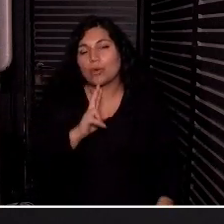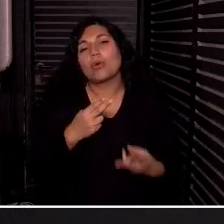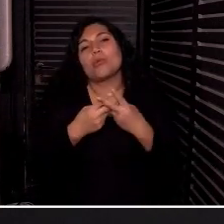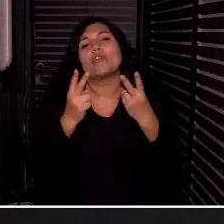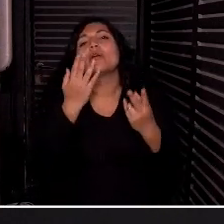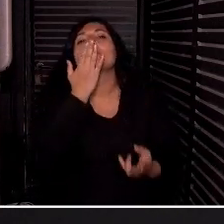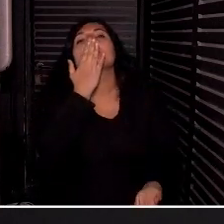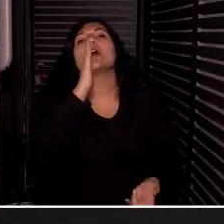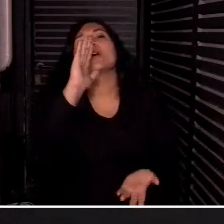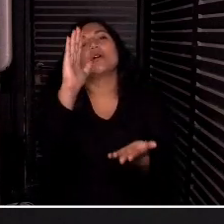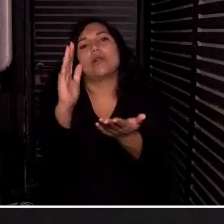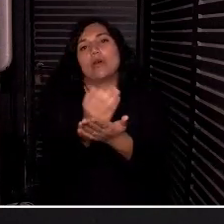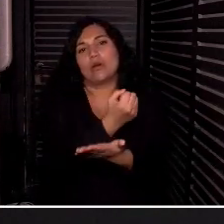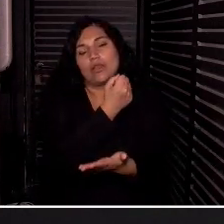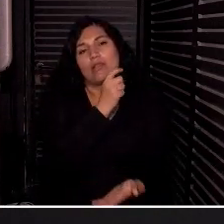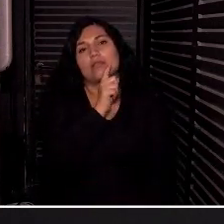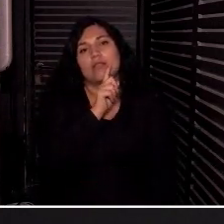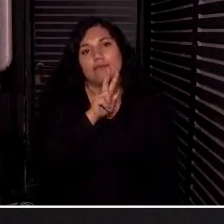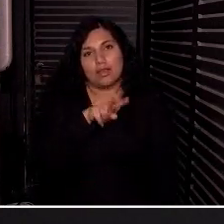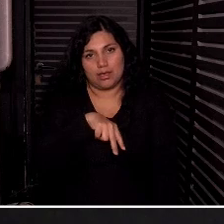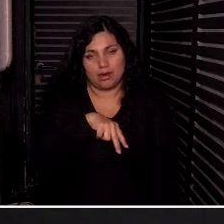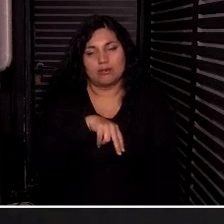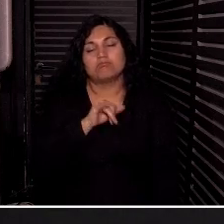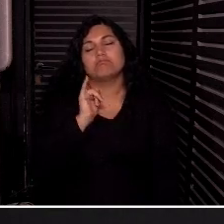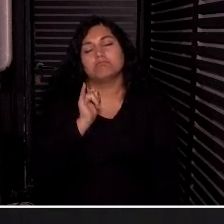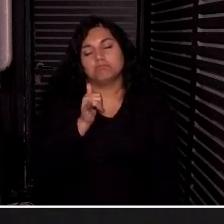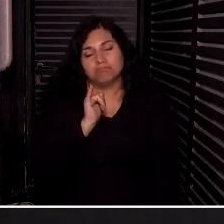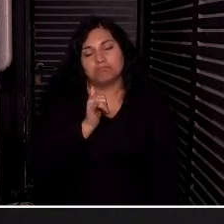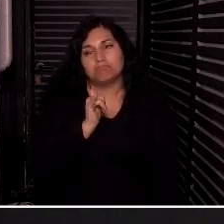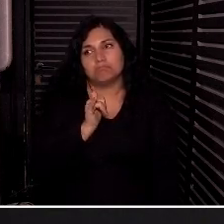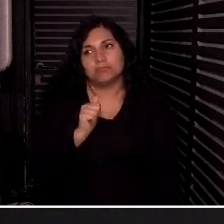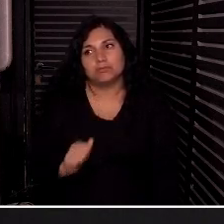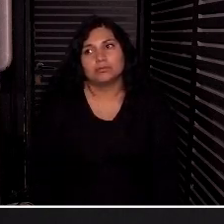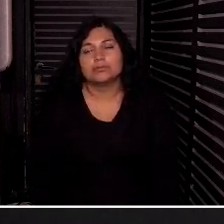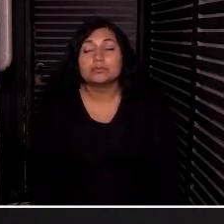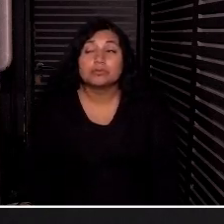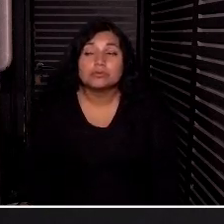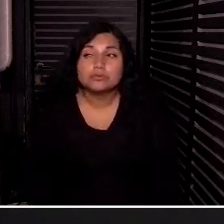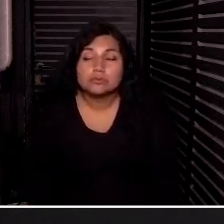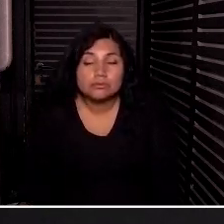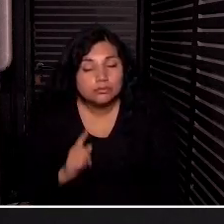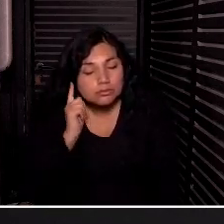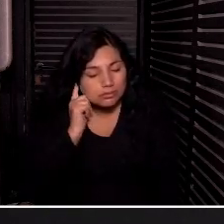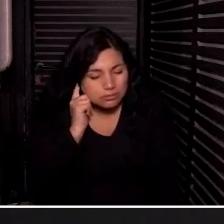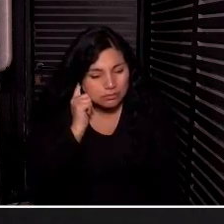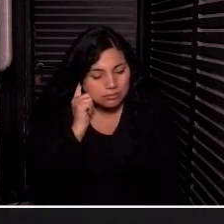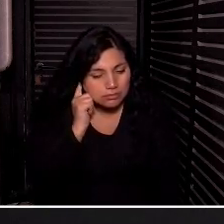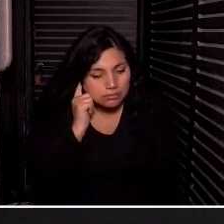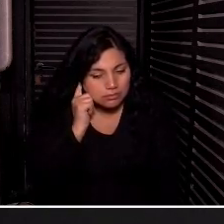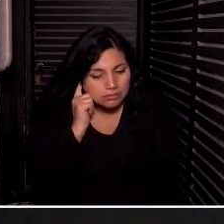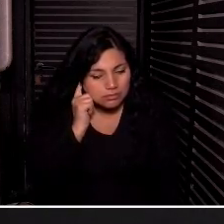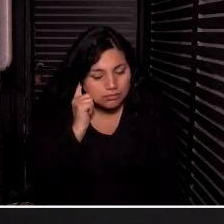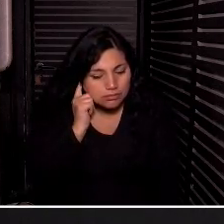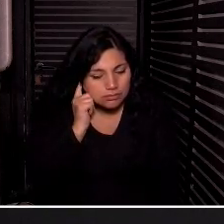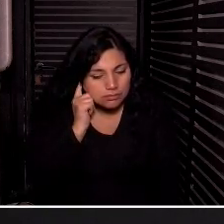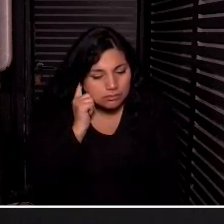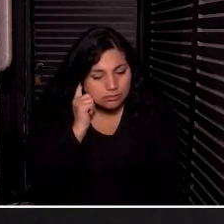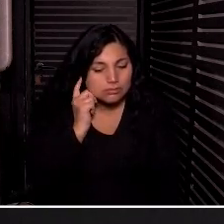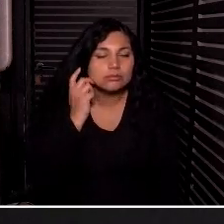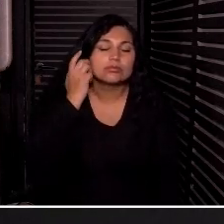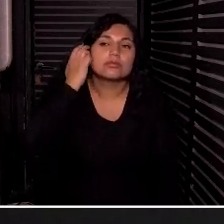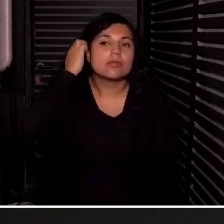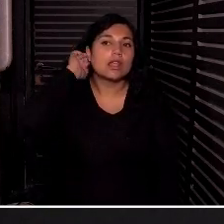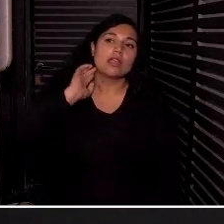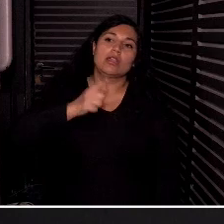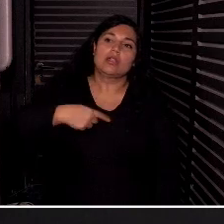logrado eh de tvn Y probablemente lo podíamos poner como ejemplo en comparación con muchos otros roles públicos nosotros hacemos